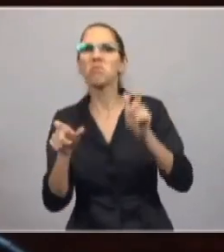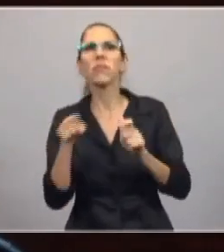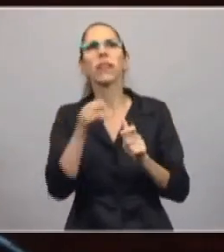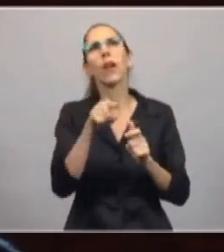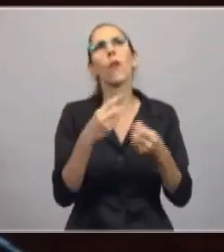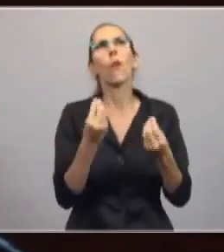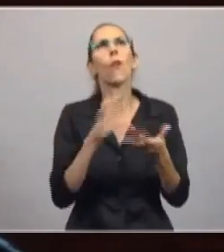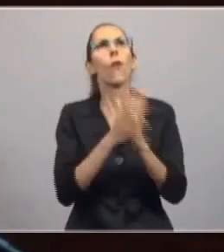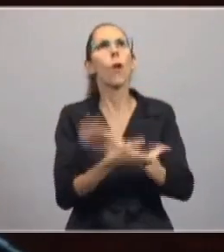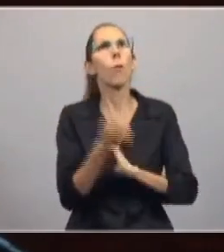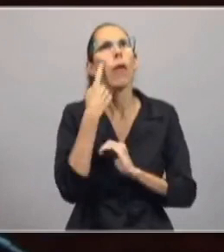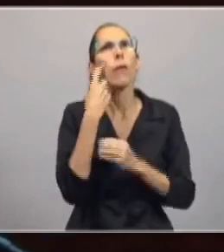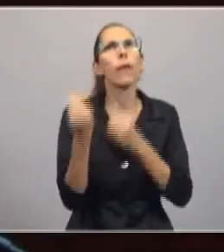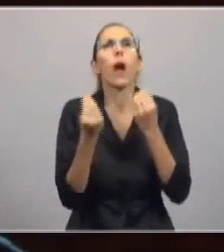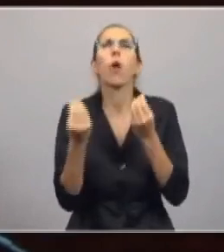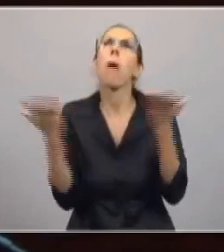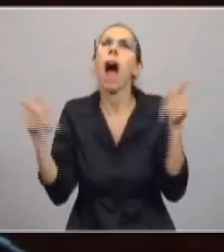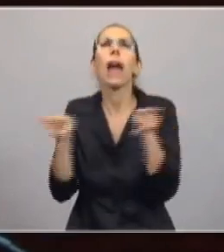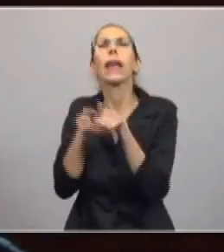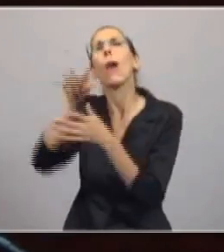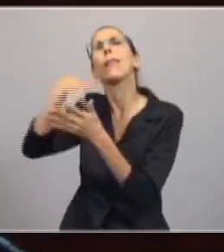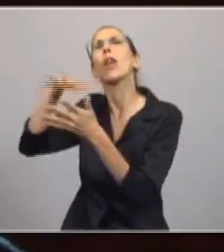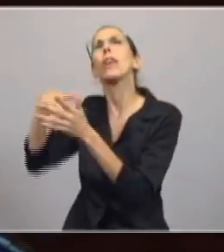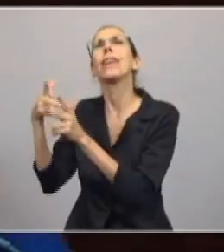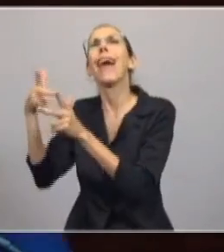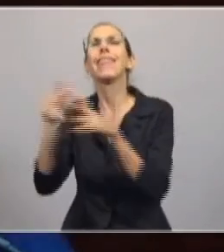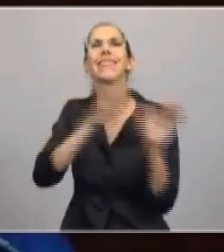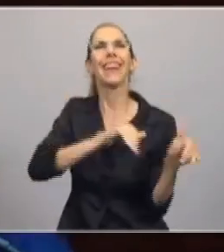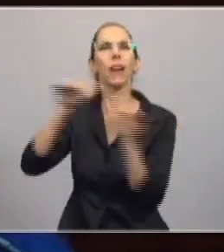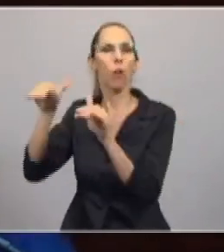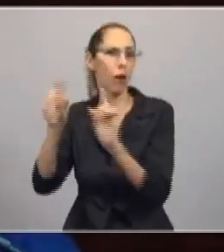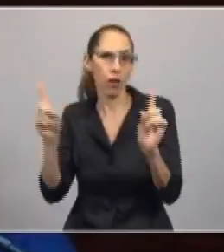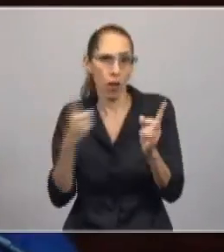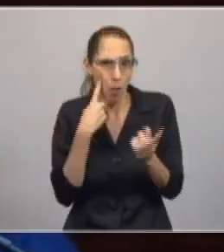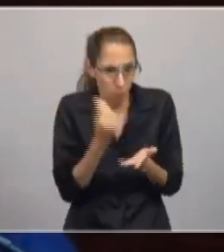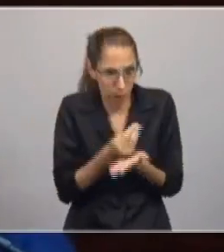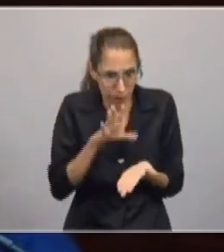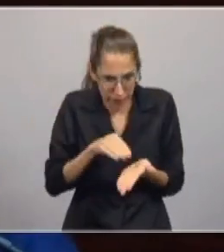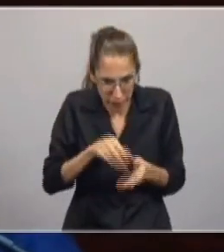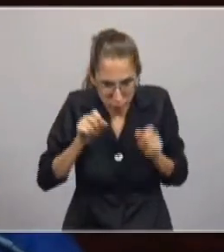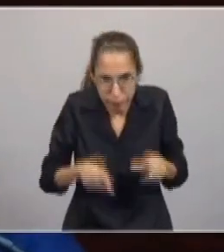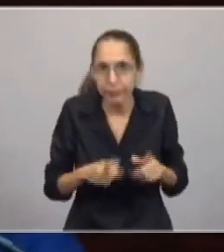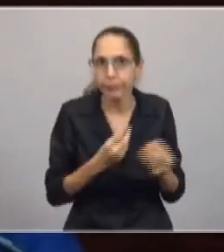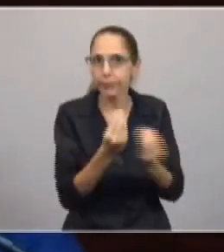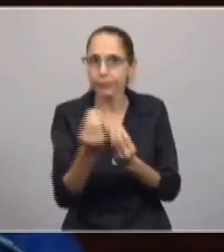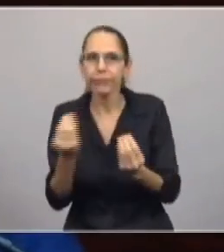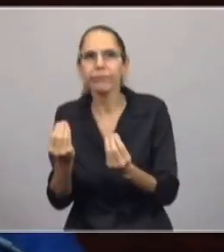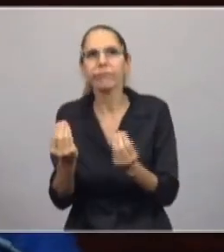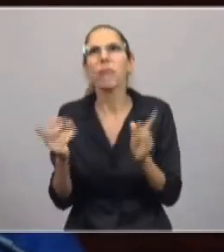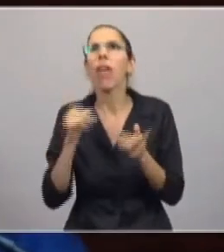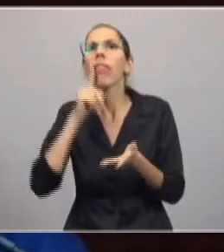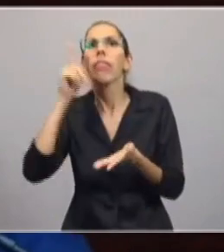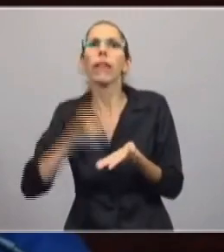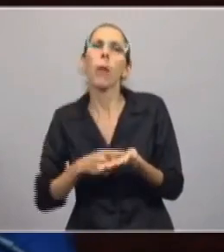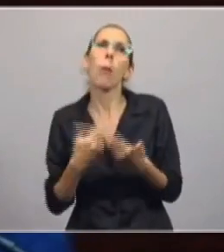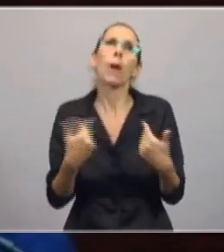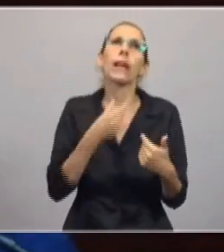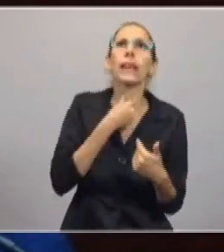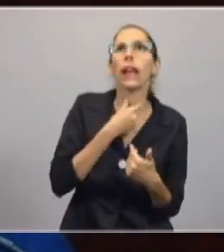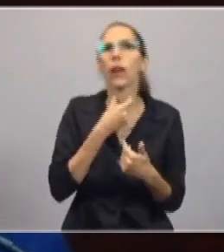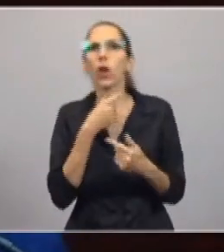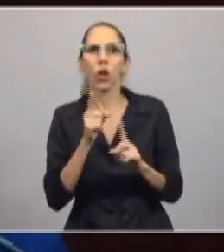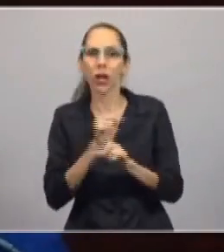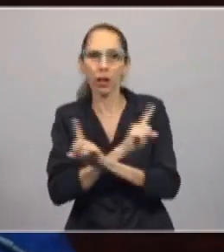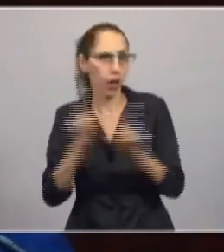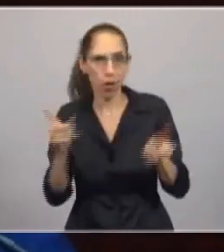teórico, sino en el territorio de las provincias argentinas. Hacerlo no es optativo, es lo que está obligado a hacer el